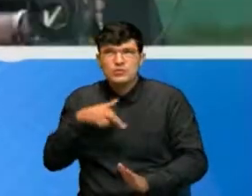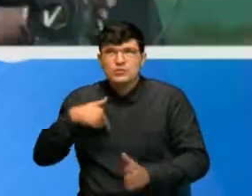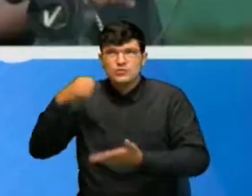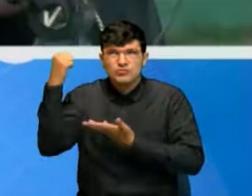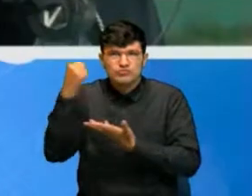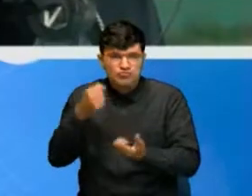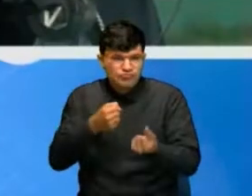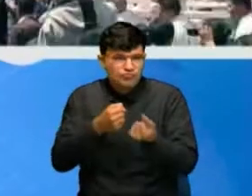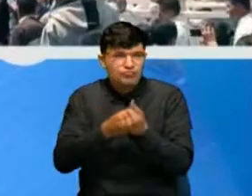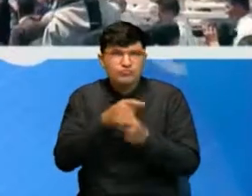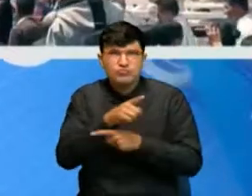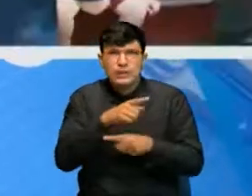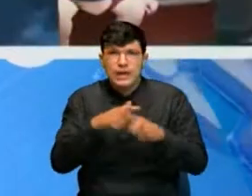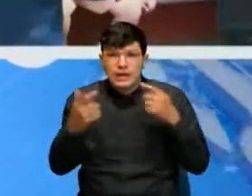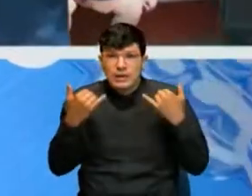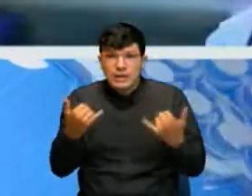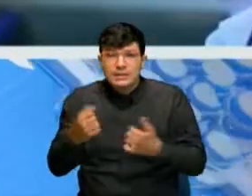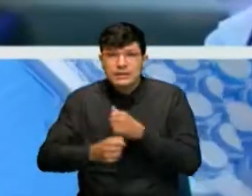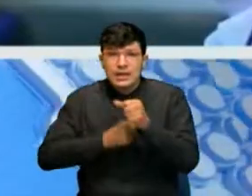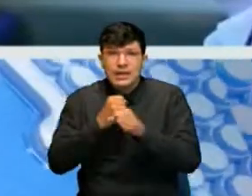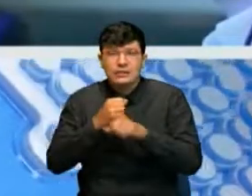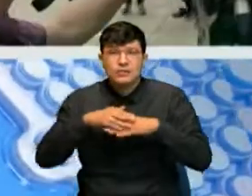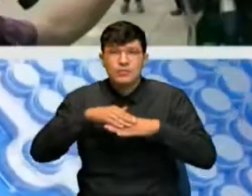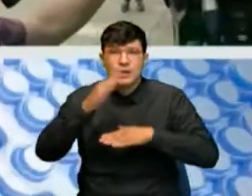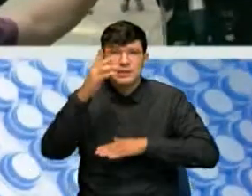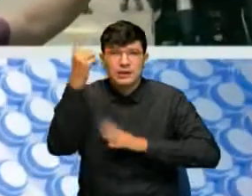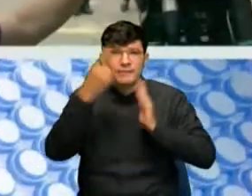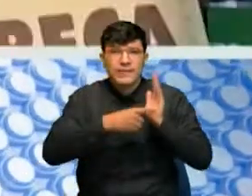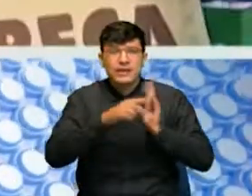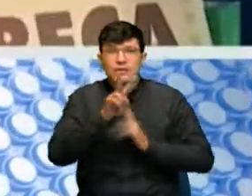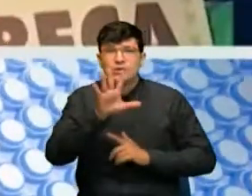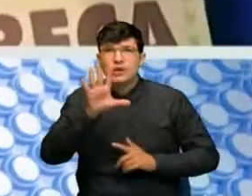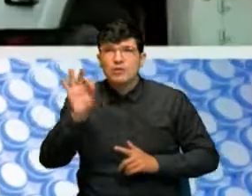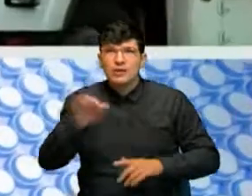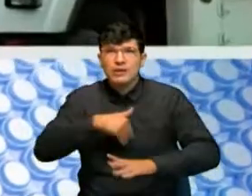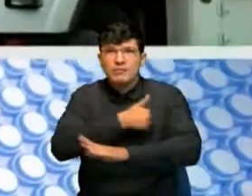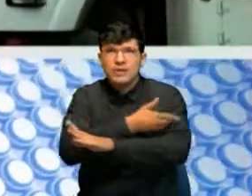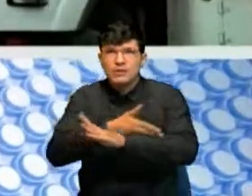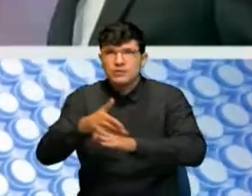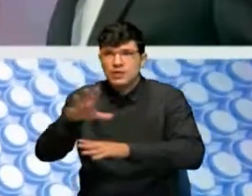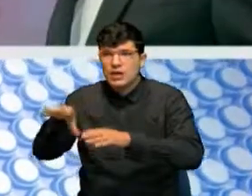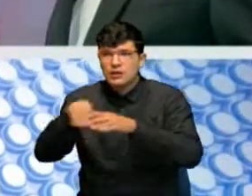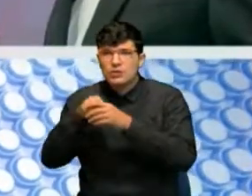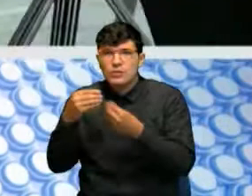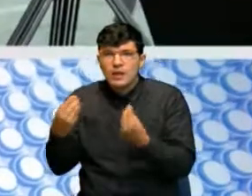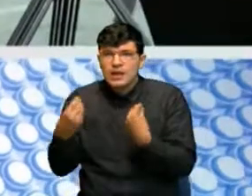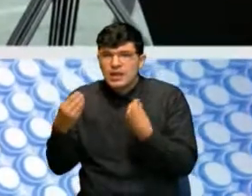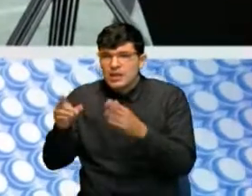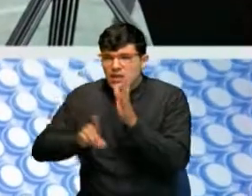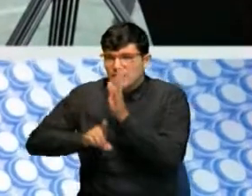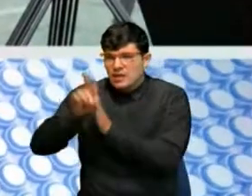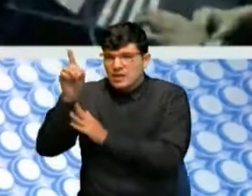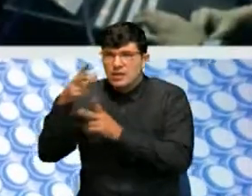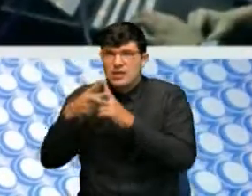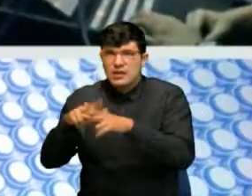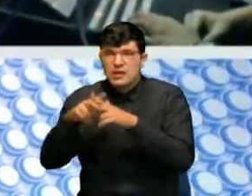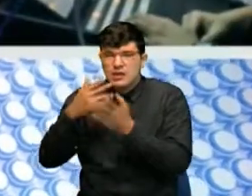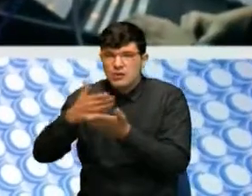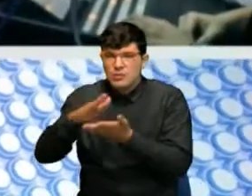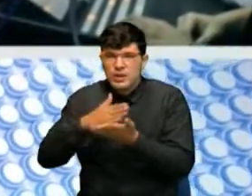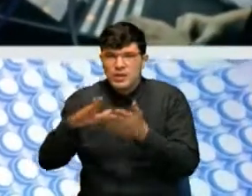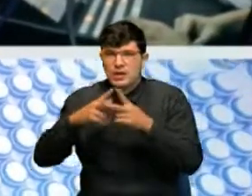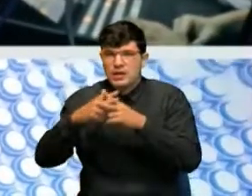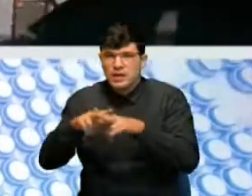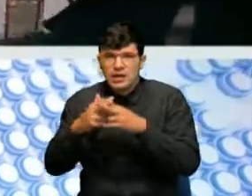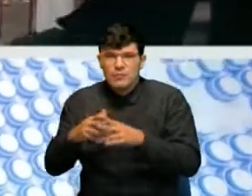Ministerio de las TIC. Solo este año hemos girado más de 1.250 millones al canal TRO para fortalecimiento, para la compra de equipos, para la producción